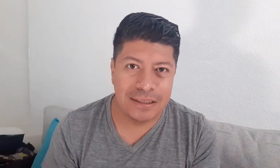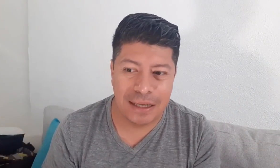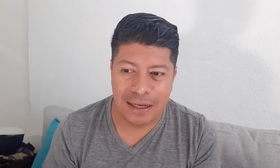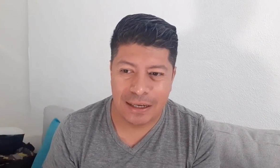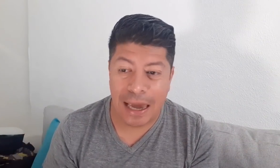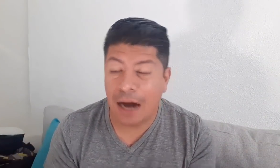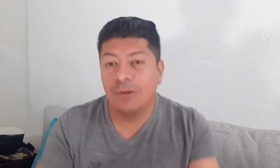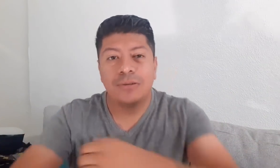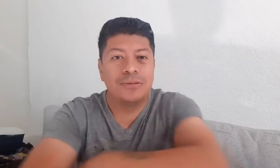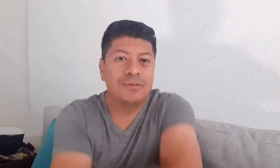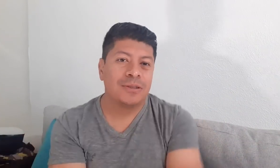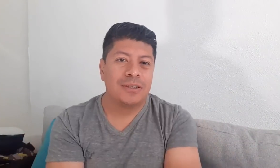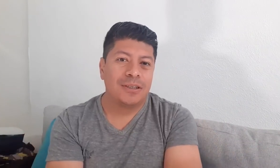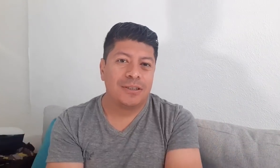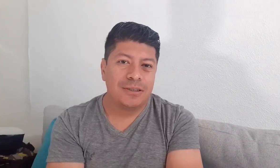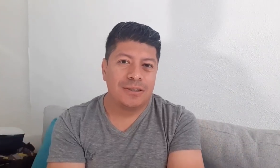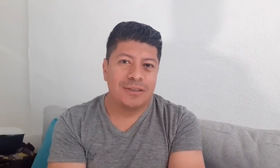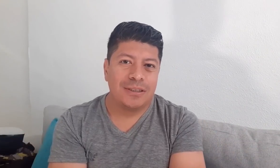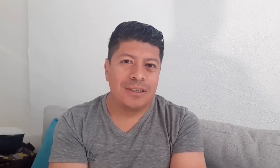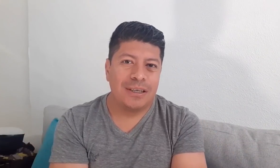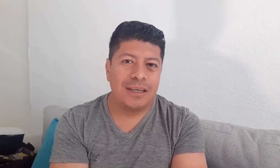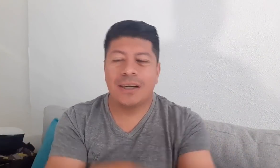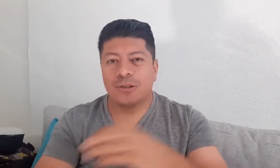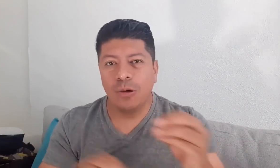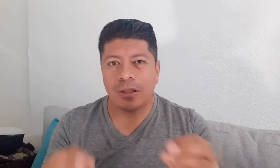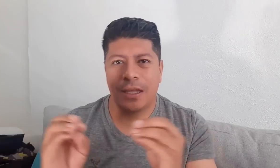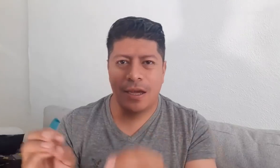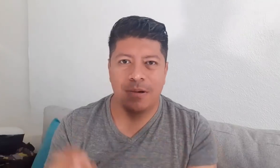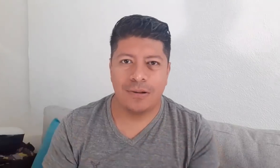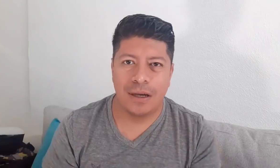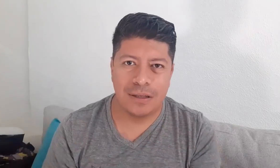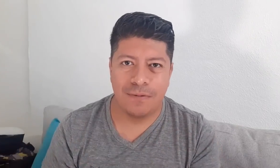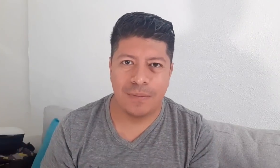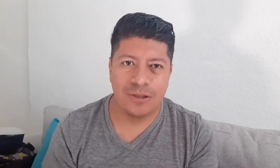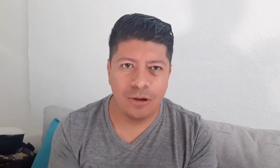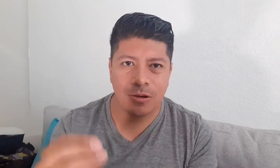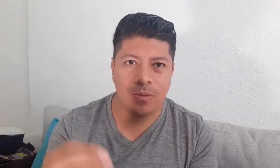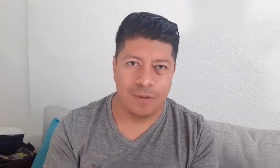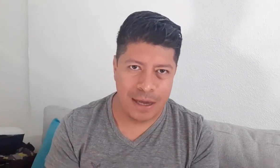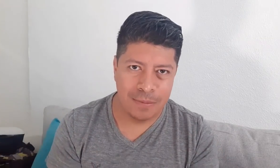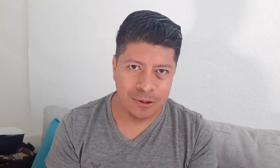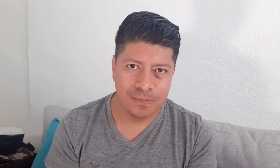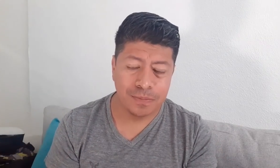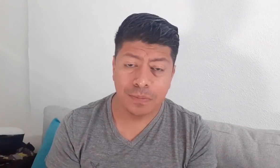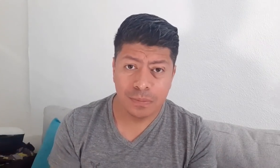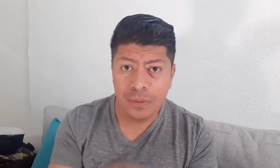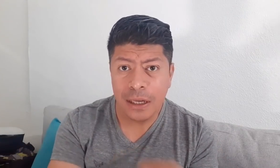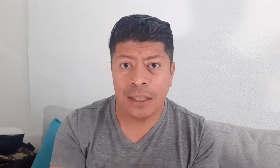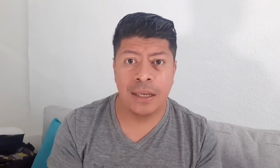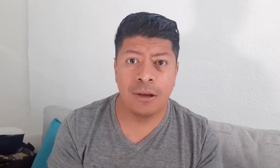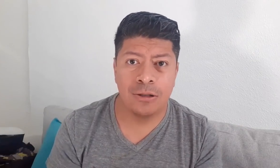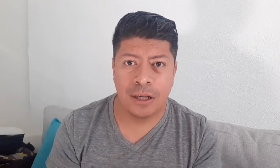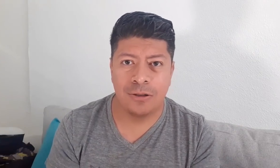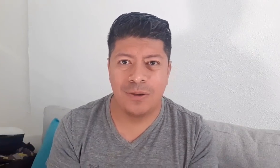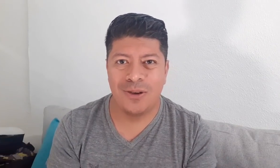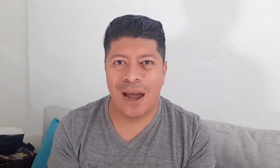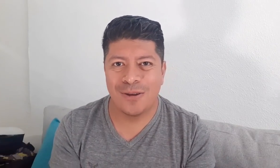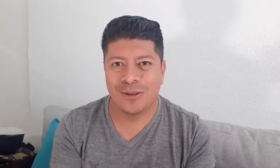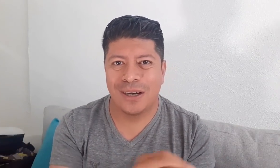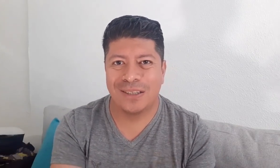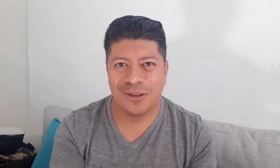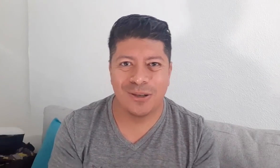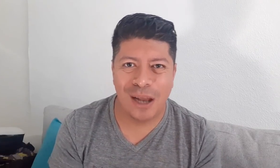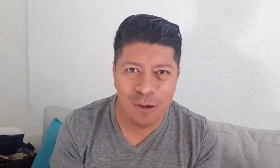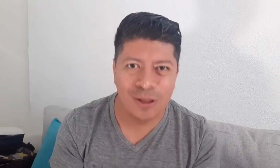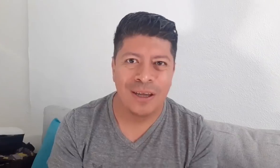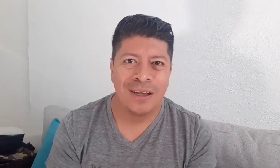contestan, ¿qué hago? Y resulta, de acuerdo a esta información, como veíamos, que tiene contratos millonarios